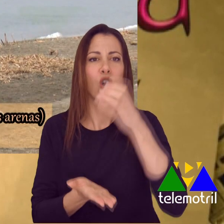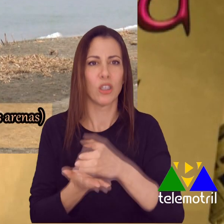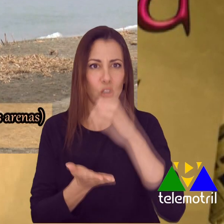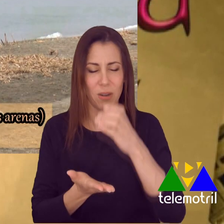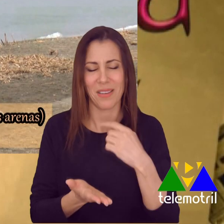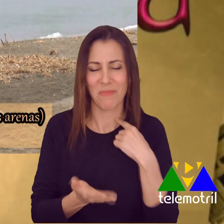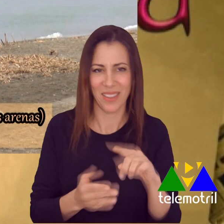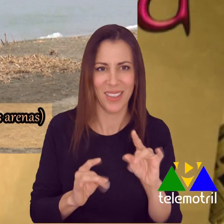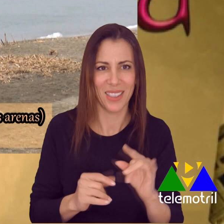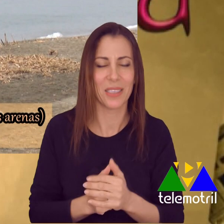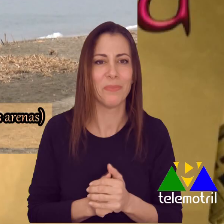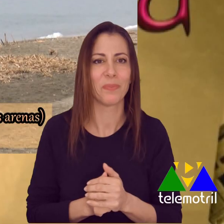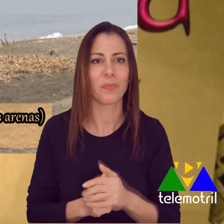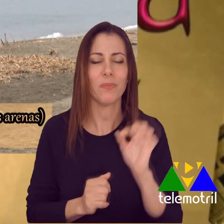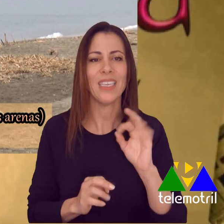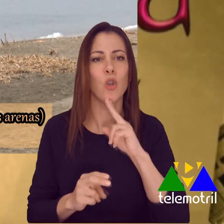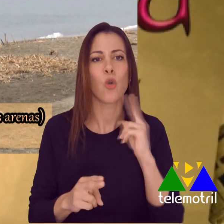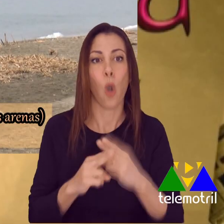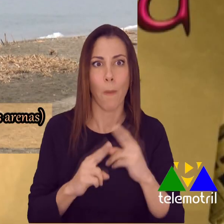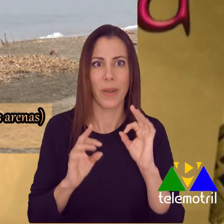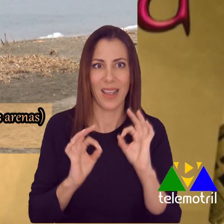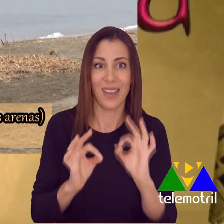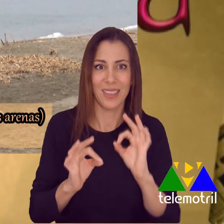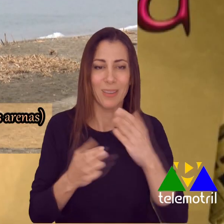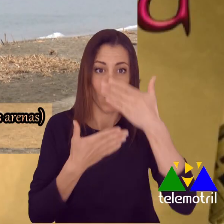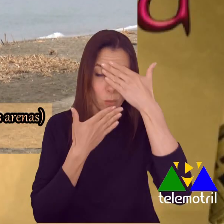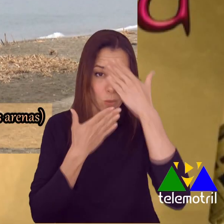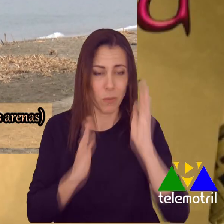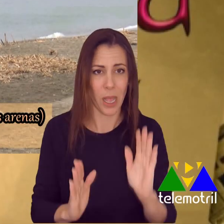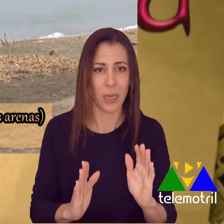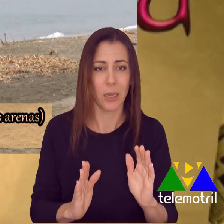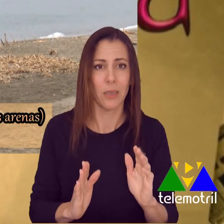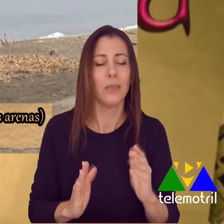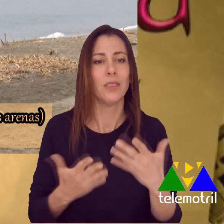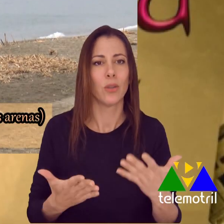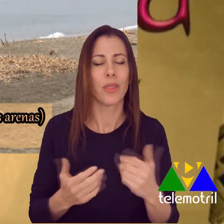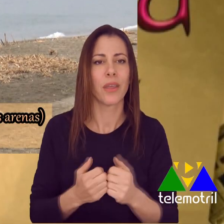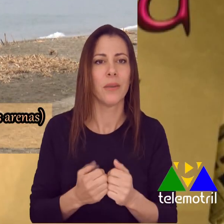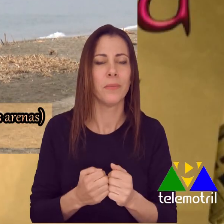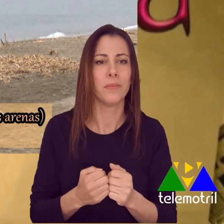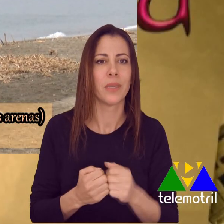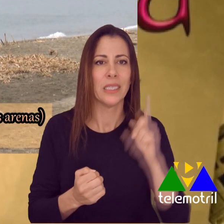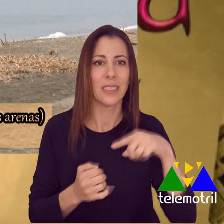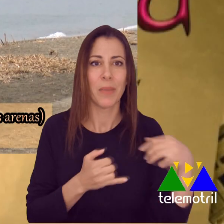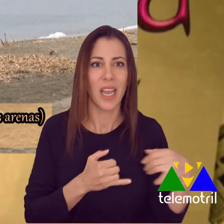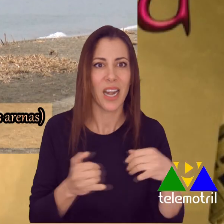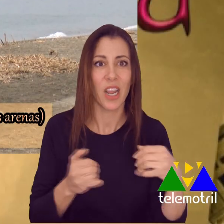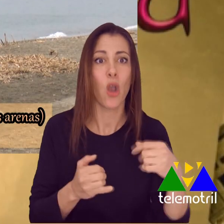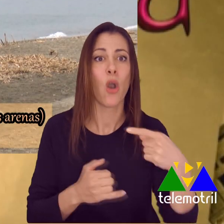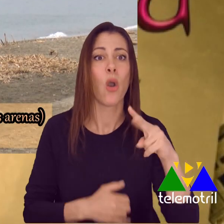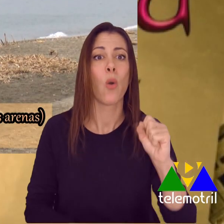Trafarramal. Es un nombre musulmán, igual que es musulmán el nombre del río